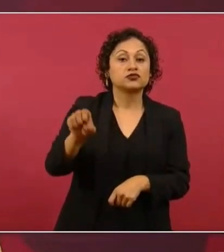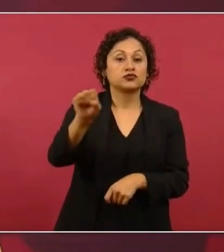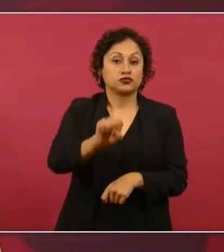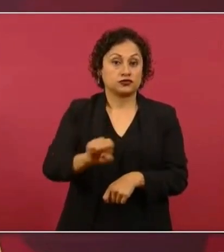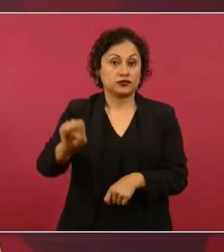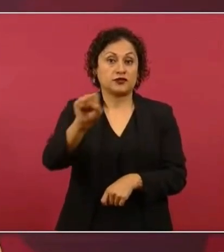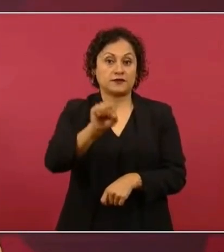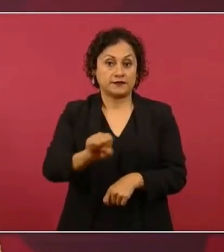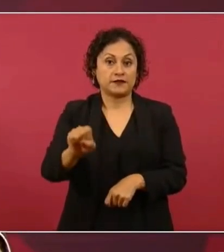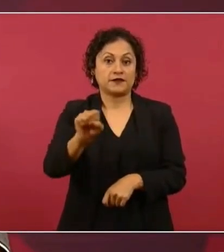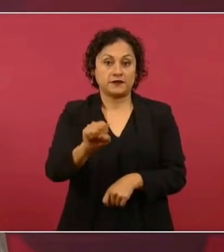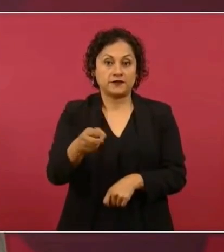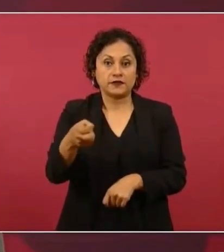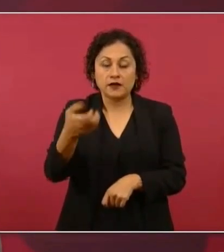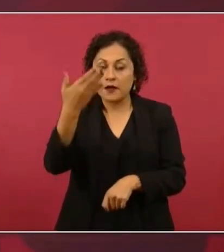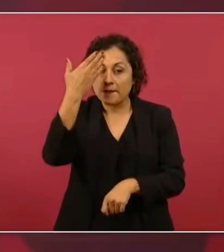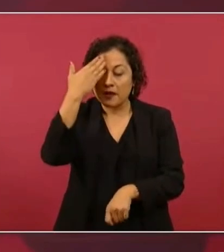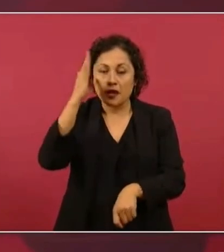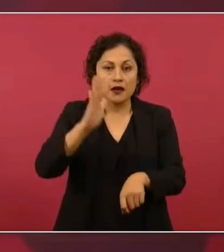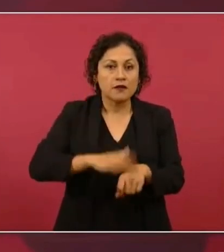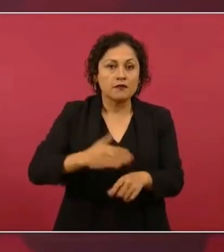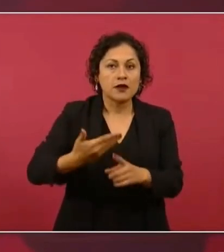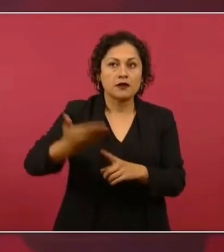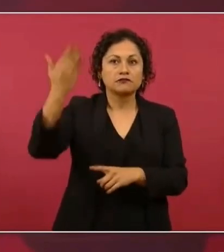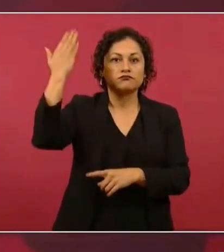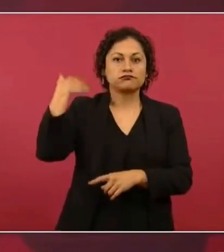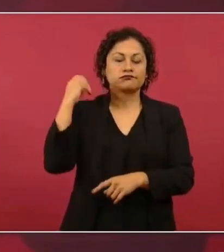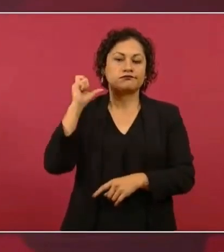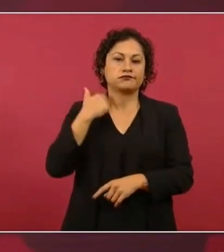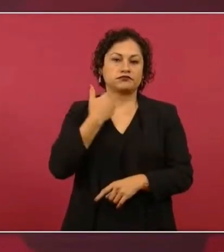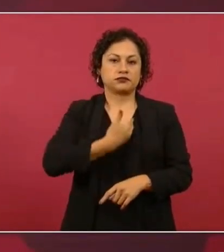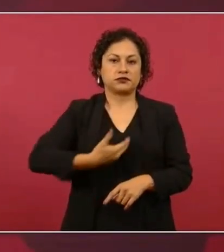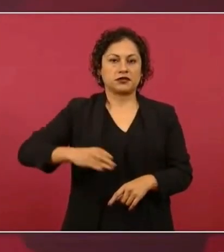Esa gran decisión que tomó el general Cárdenas. Bueno,